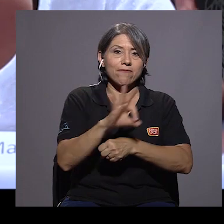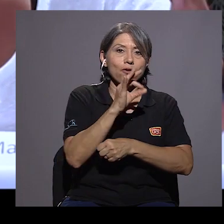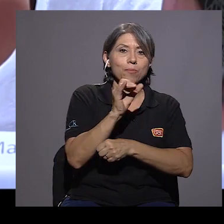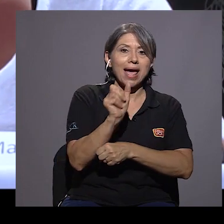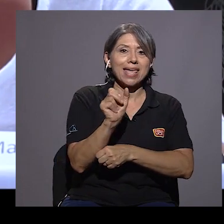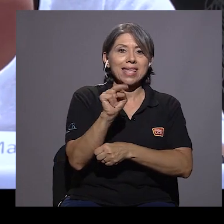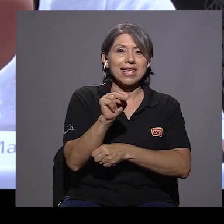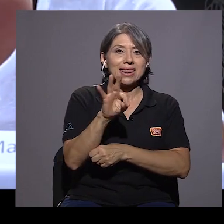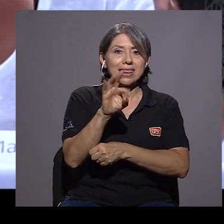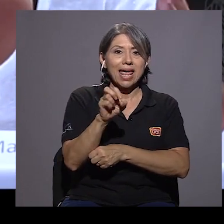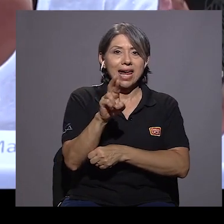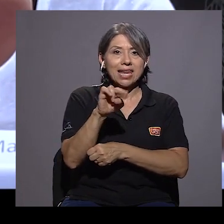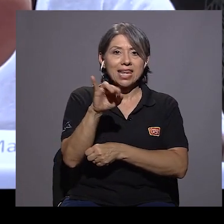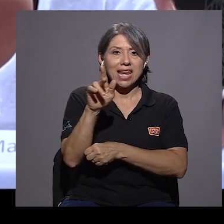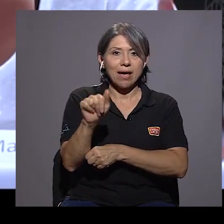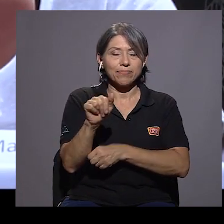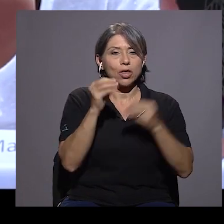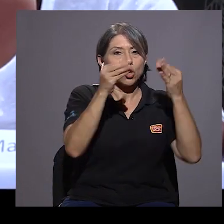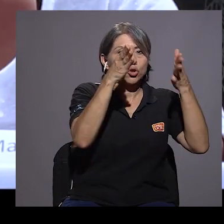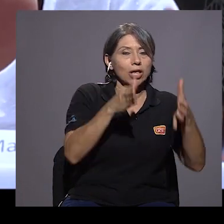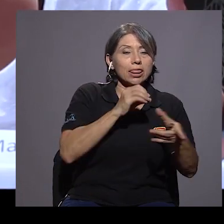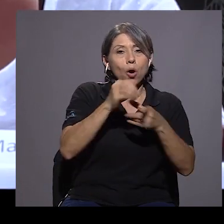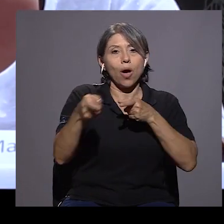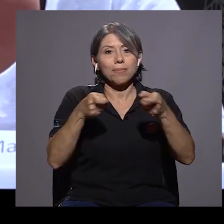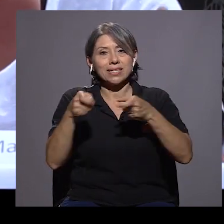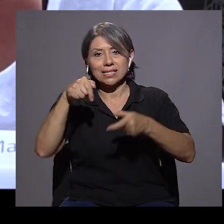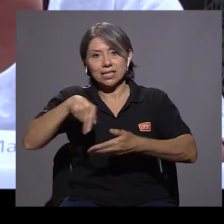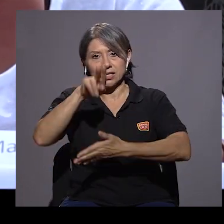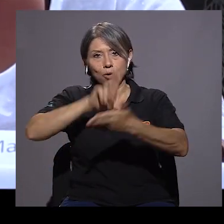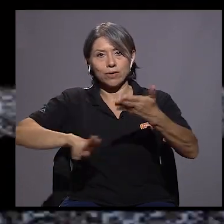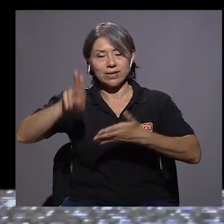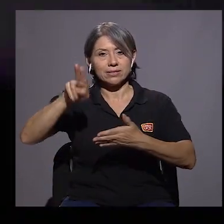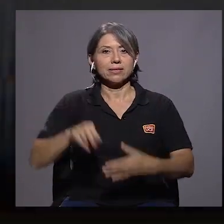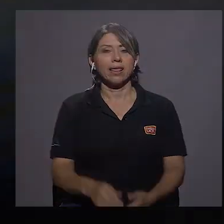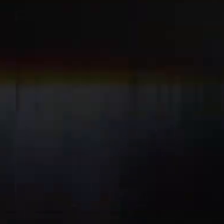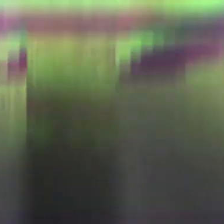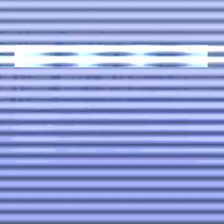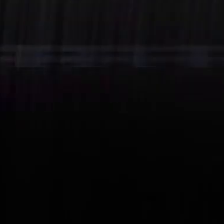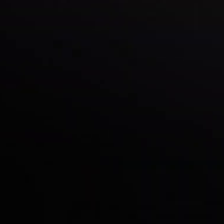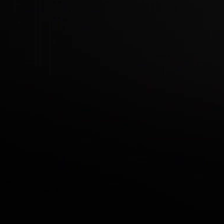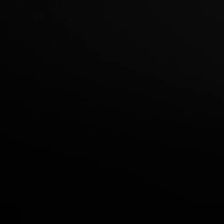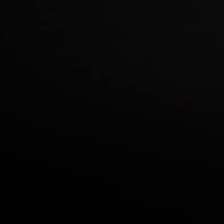personal interino, ya sea docente y administrativo en esta universidad.